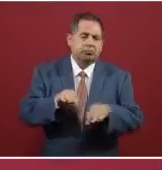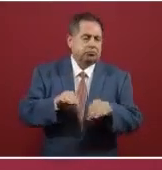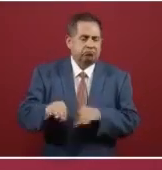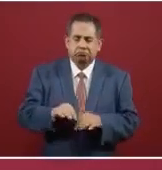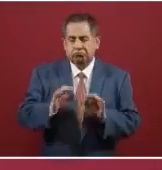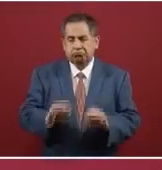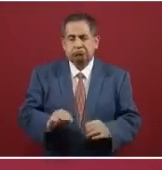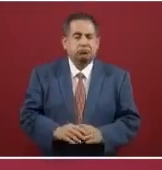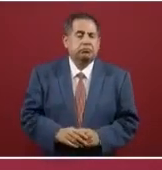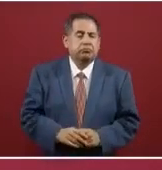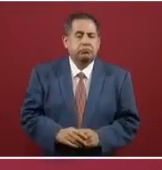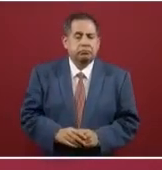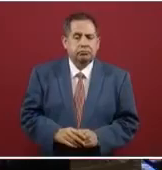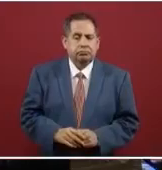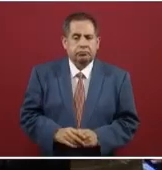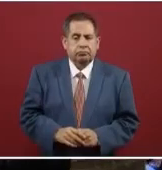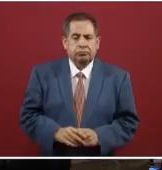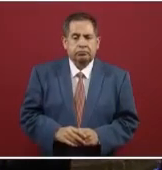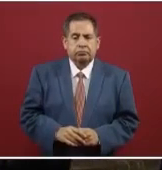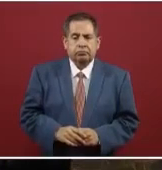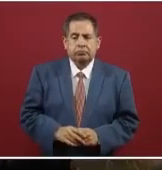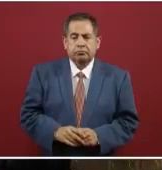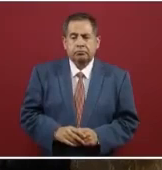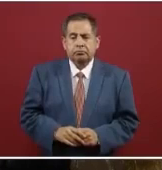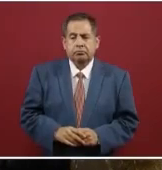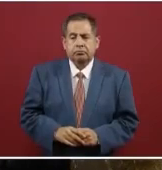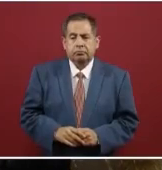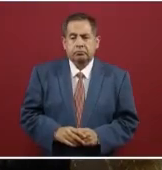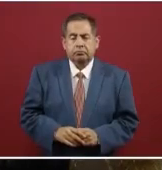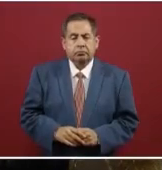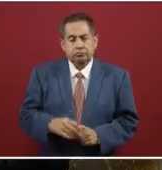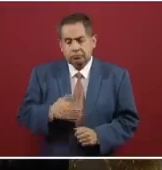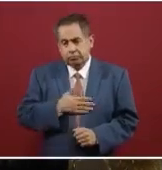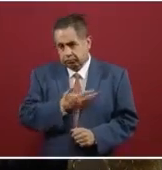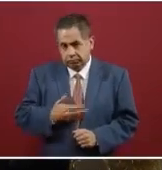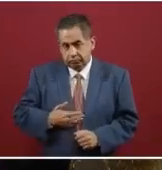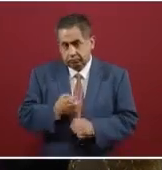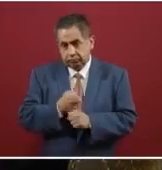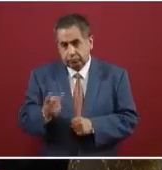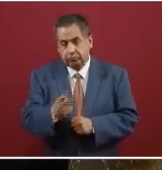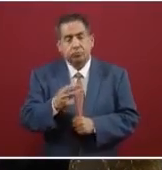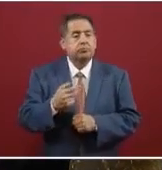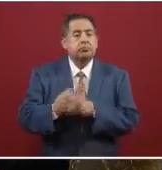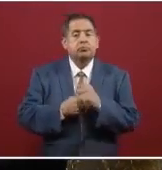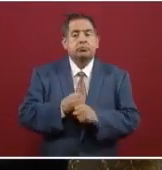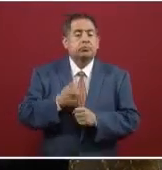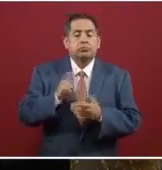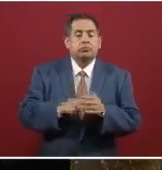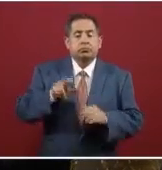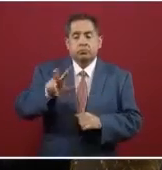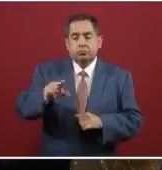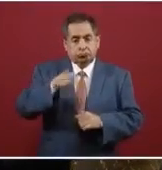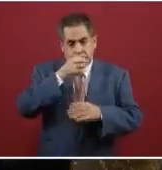Trabajo. Bien, presidente, mi segunda pregunta En 2018 usted